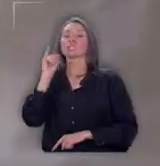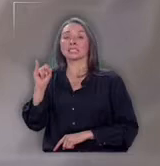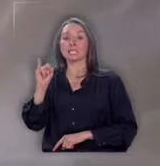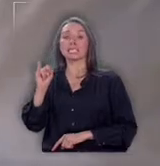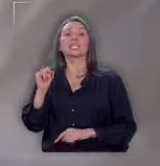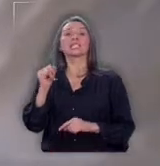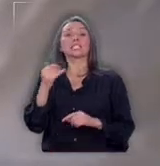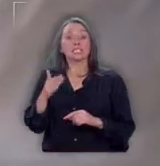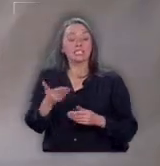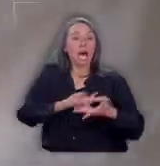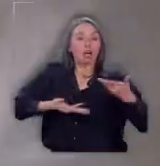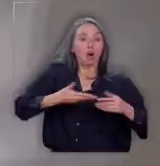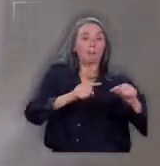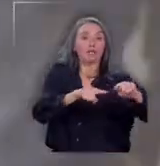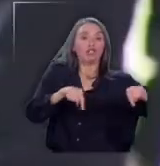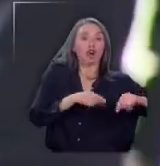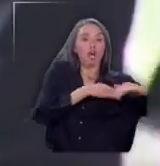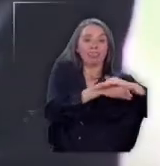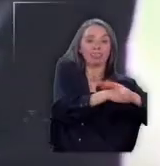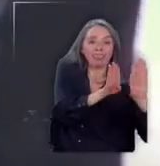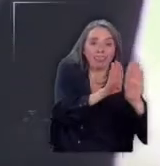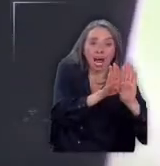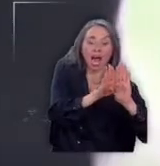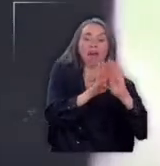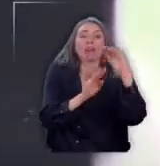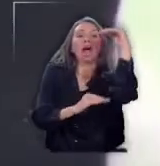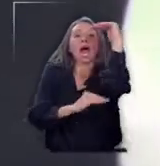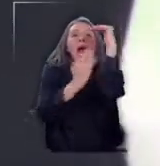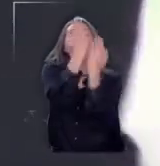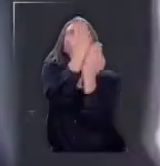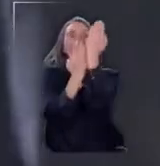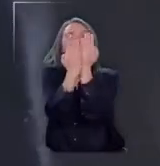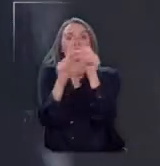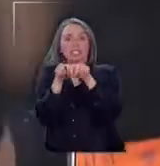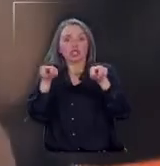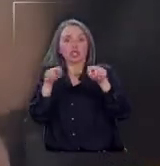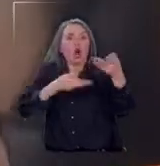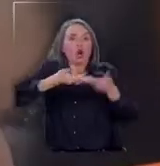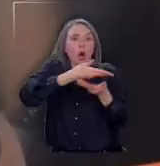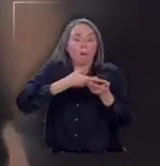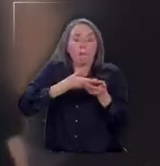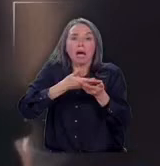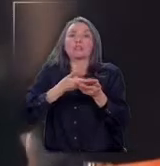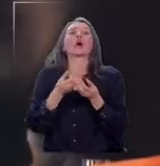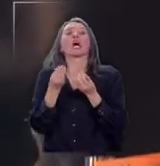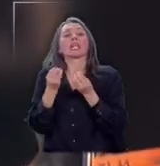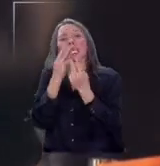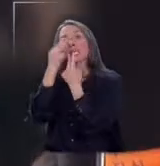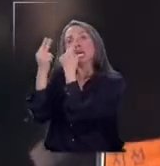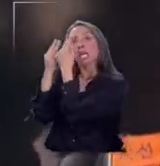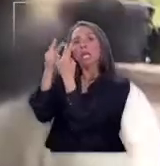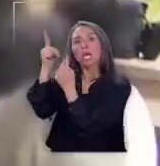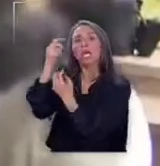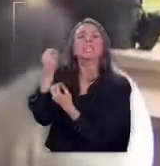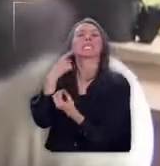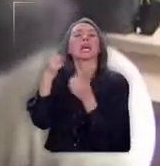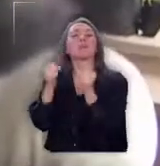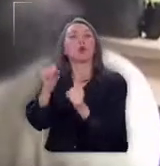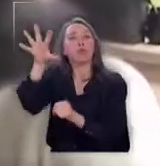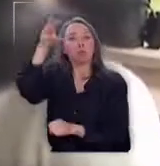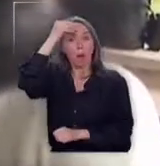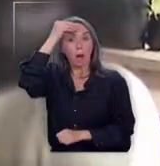compartido en el lobby accesos Y ascensores qué lecciones se puede aprender ísticas